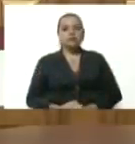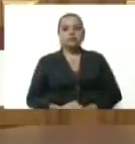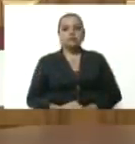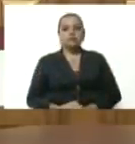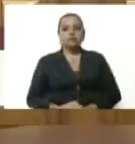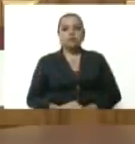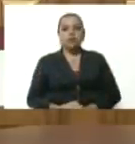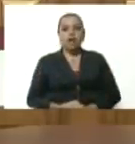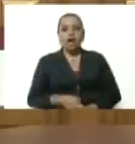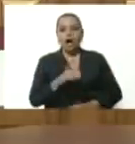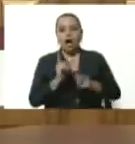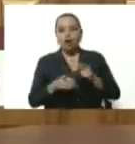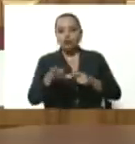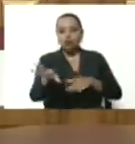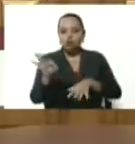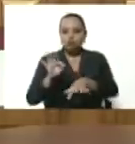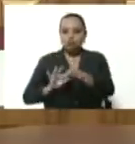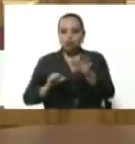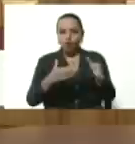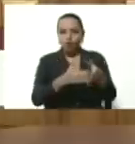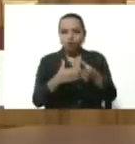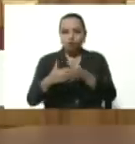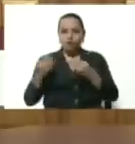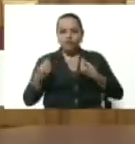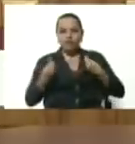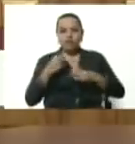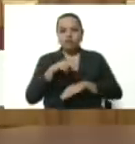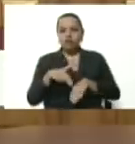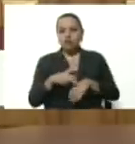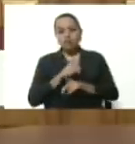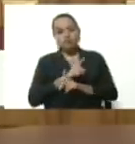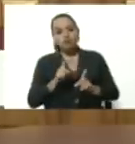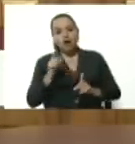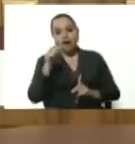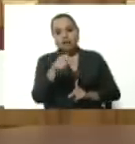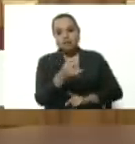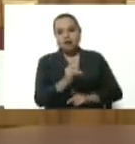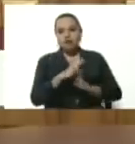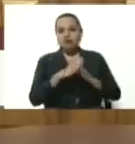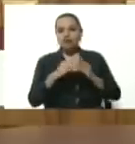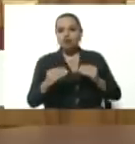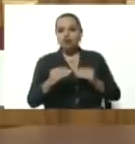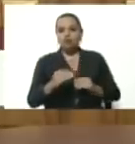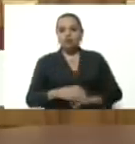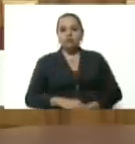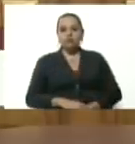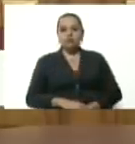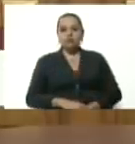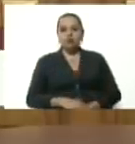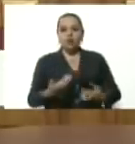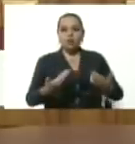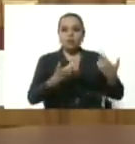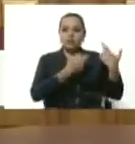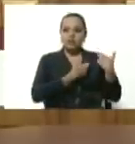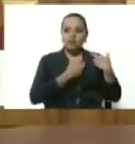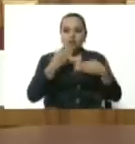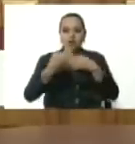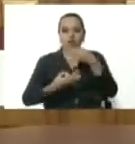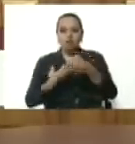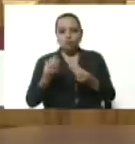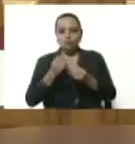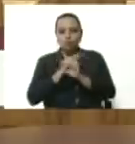parcialmente a los sectores de la vida nacional, no. Ahí están todos los poderes, incluso habló con mucha amplitud